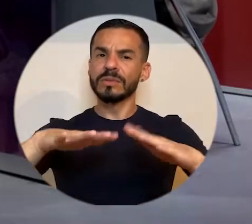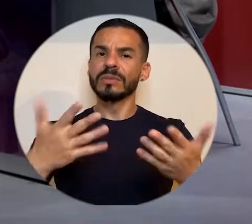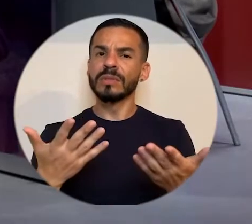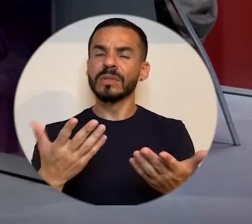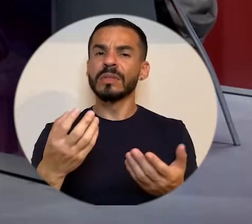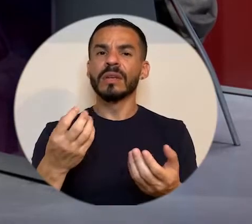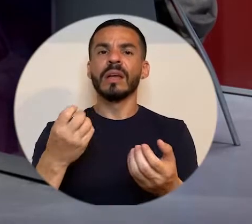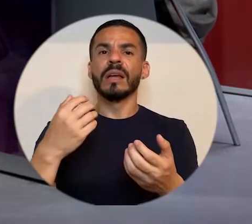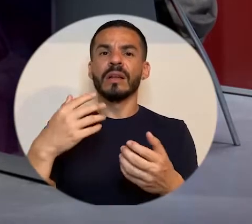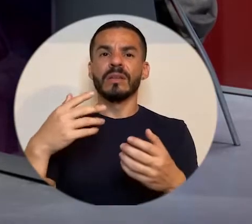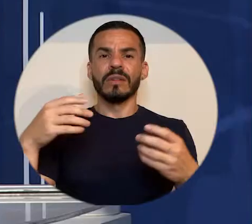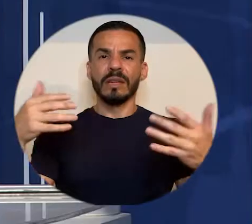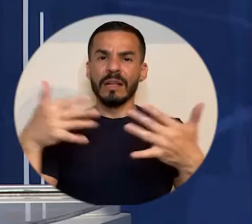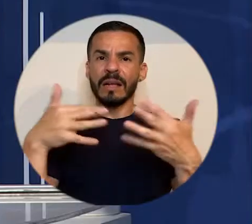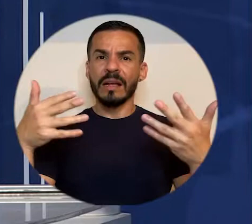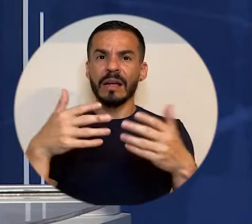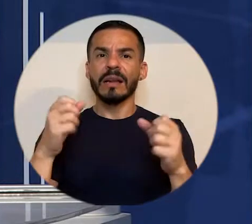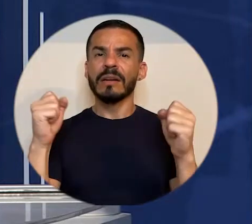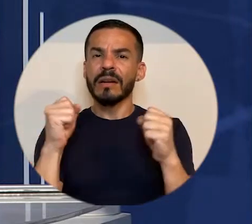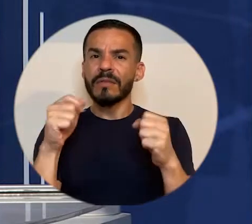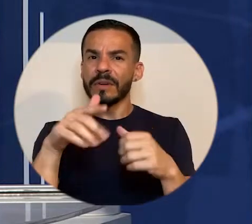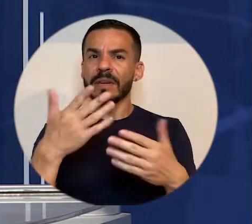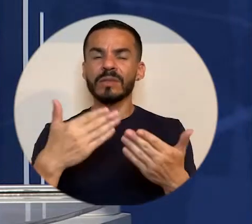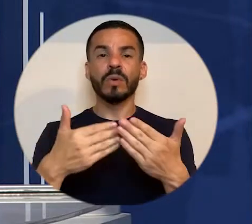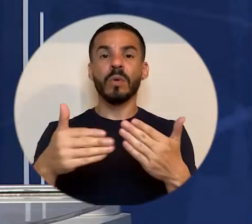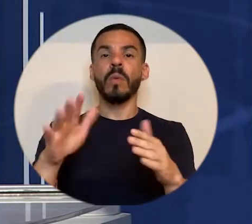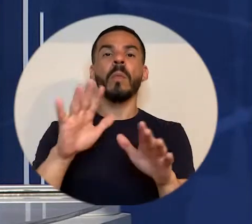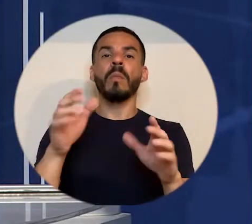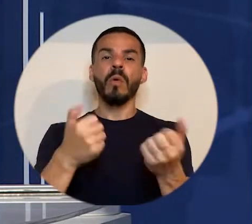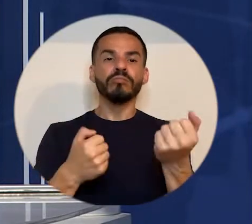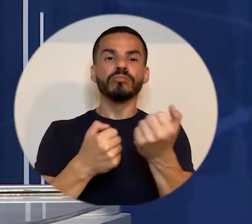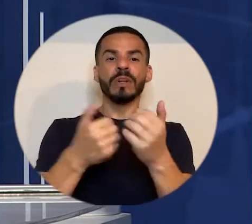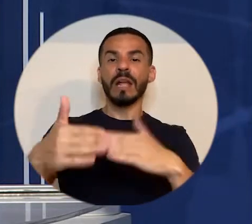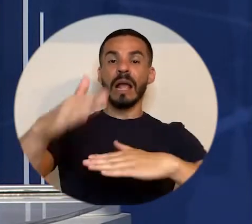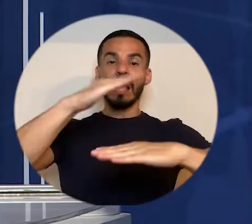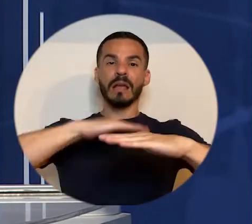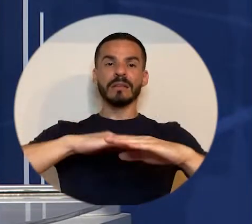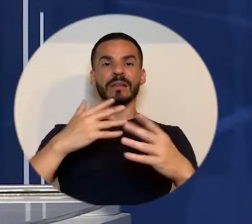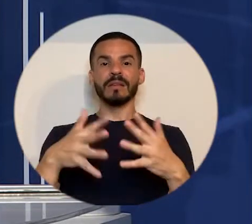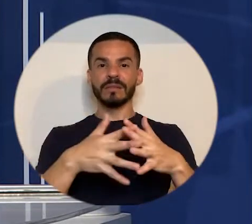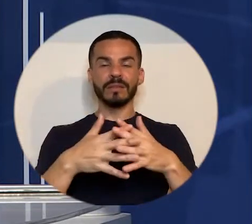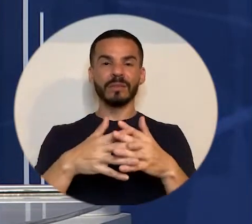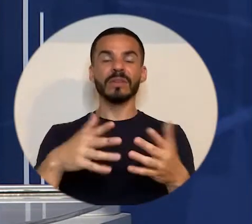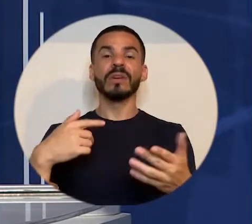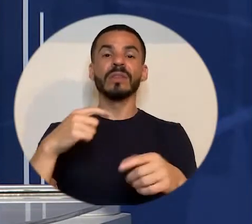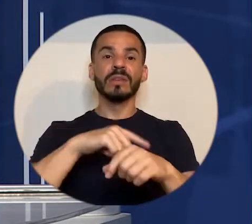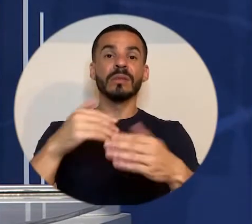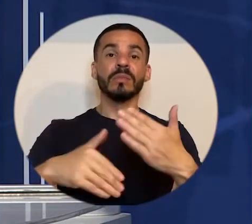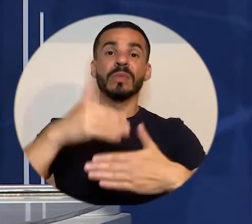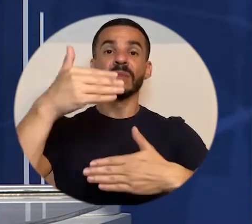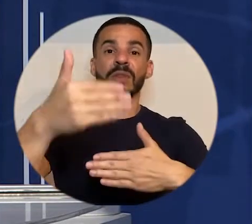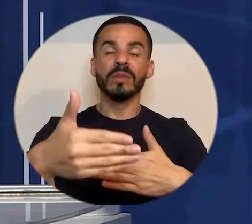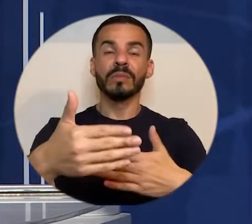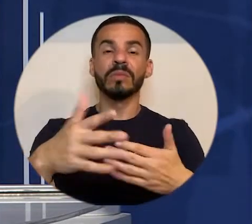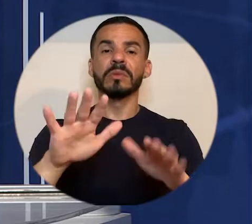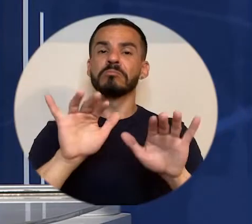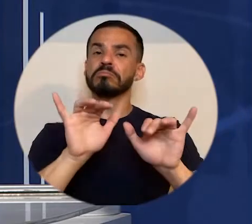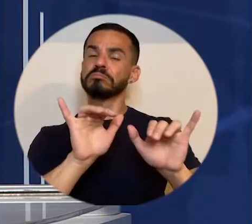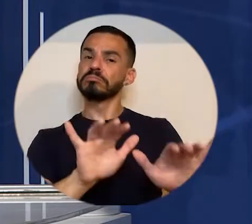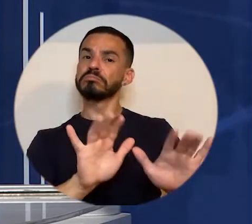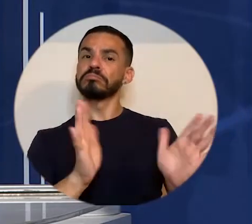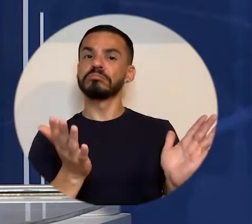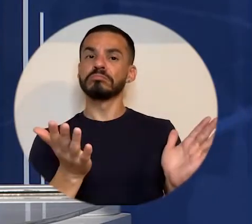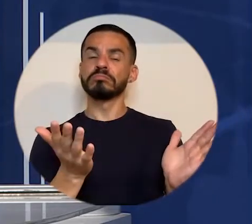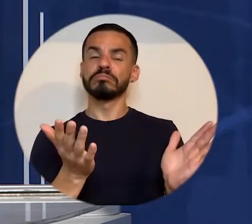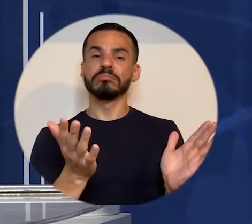en una zona, ¿verdad?, que durante la Guerra Fría fue considerada pues el patio trasero de los Estados Unidos y que durante los tiempos posteriores pues